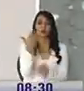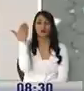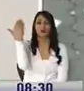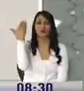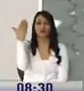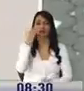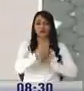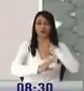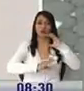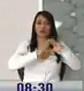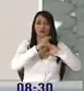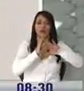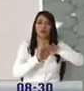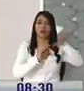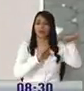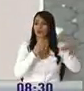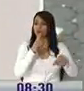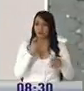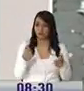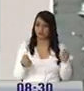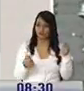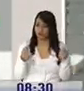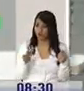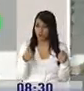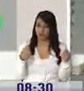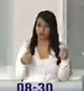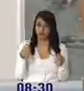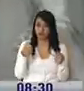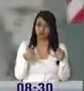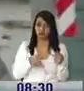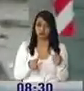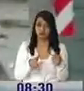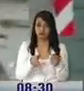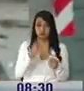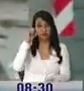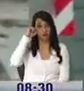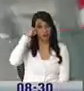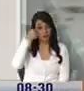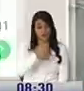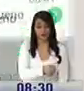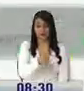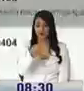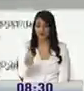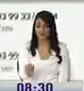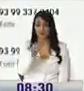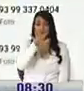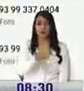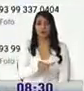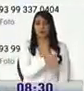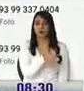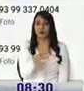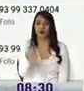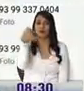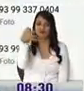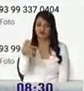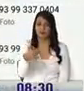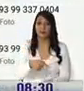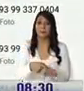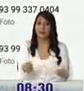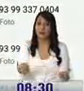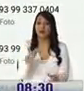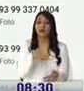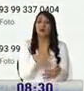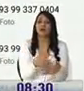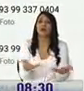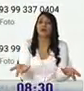pasa el recolector exacto no pasa y también hay que recordar que se debe sacar a los horarios que es o no la basura también Qué horarios